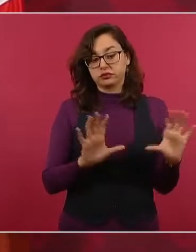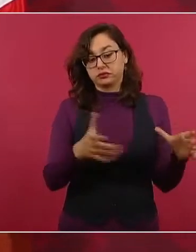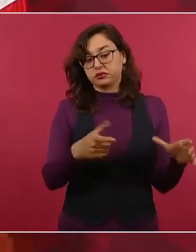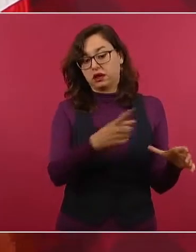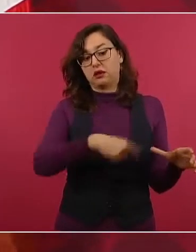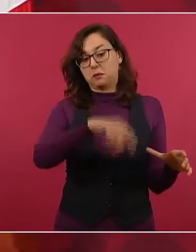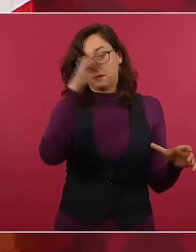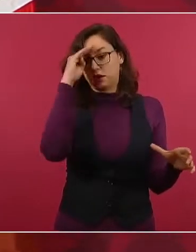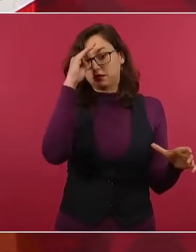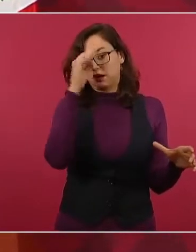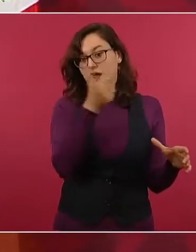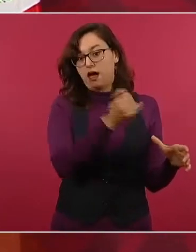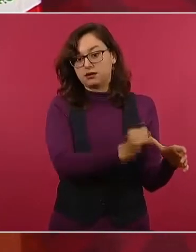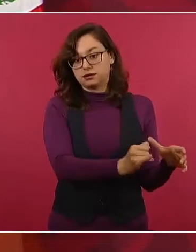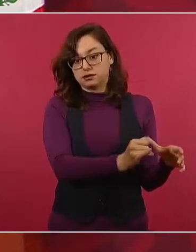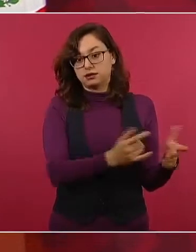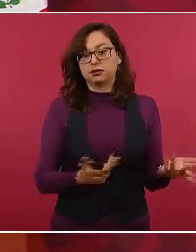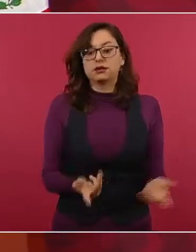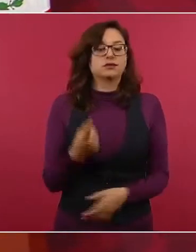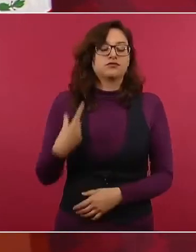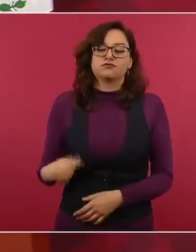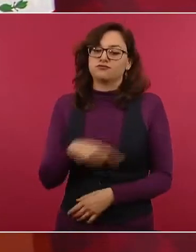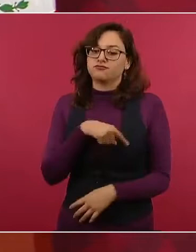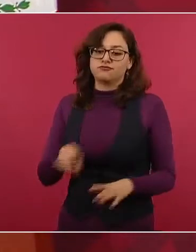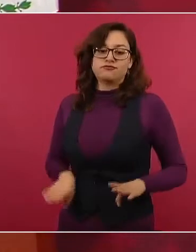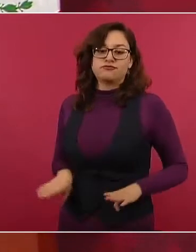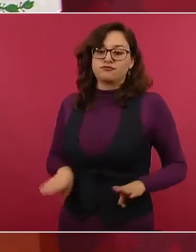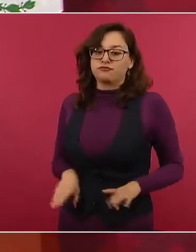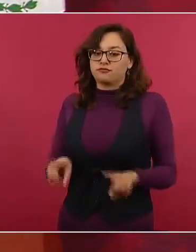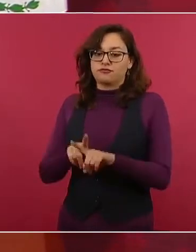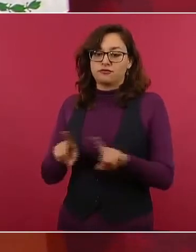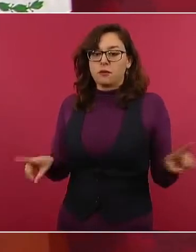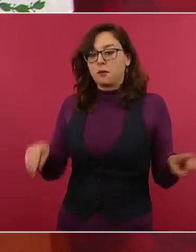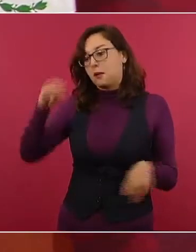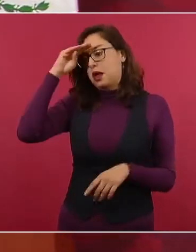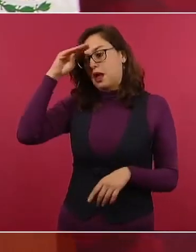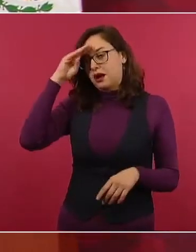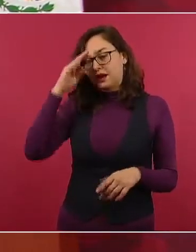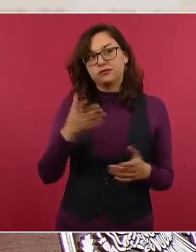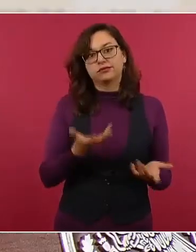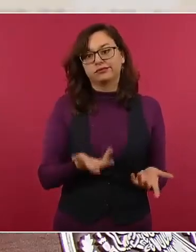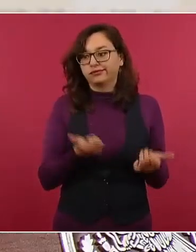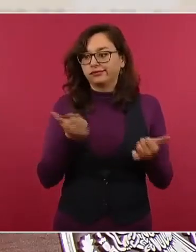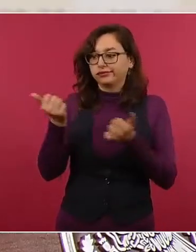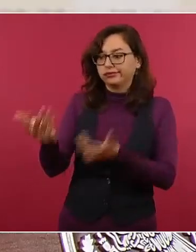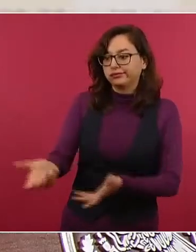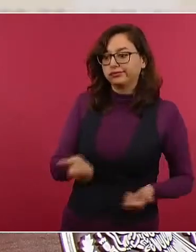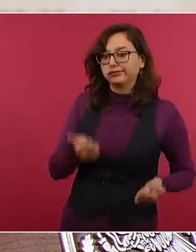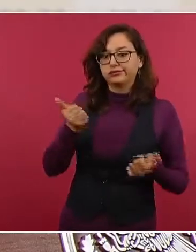Entonces, somos distintos y por eso no vamos a llevar a cabo estas